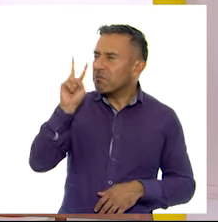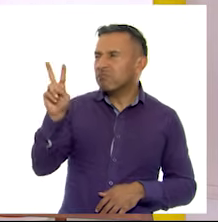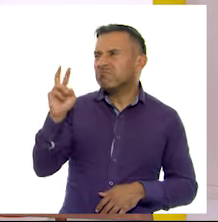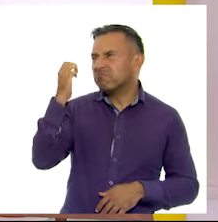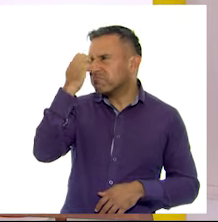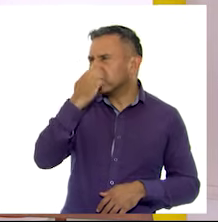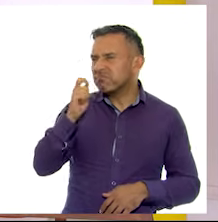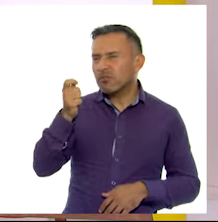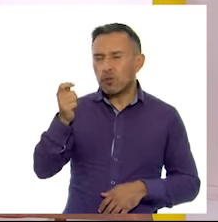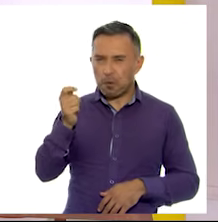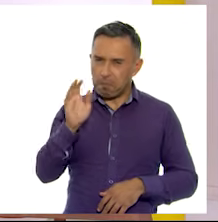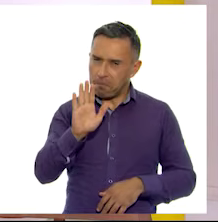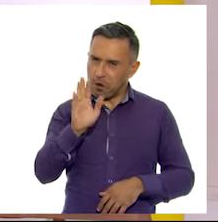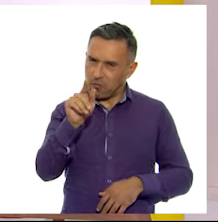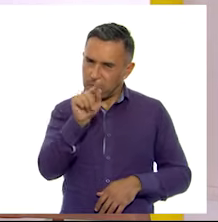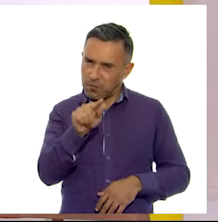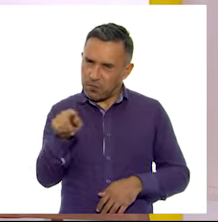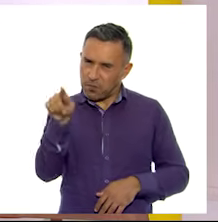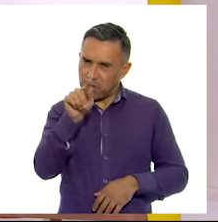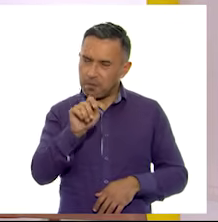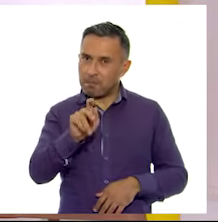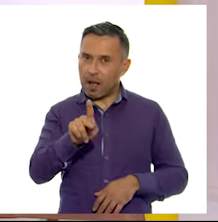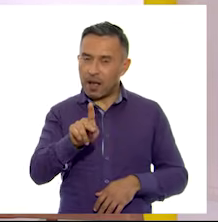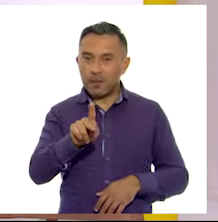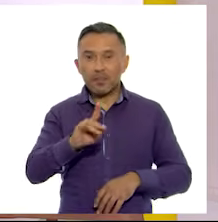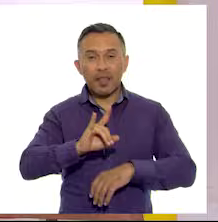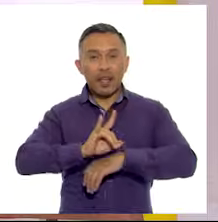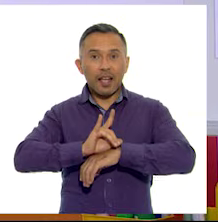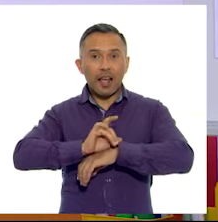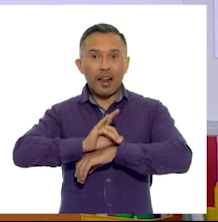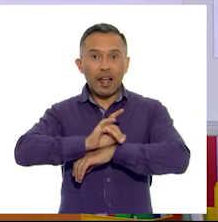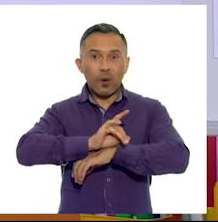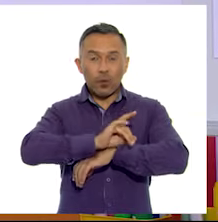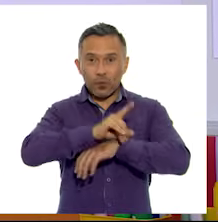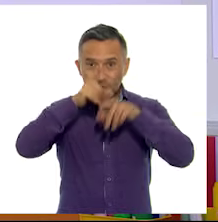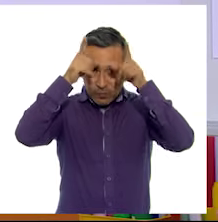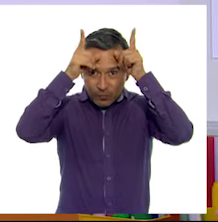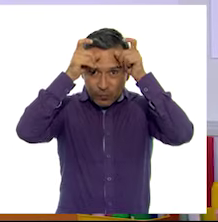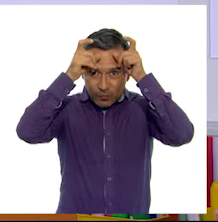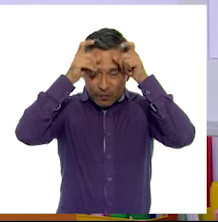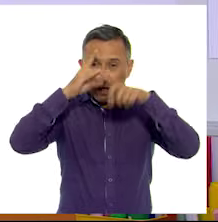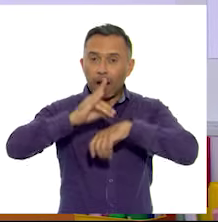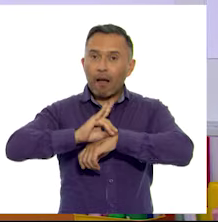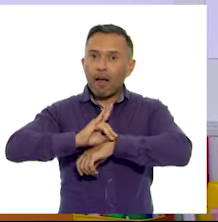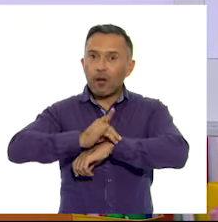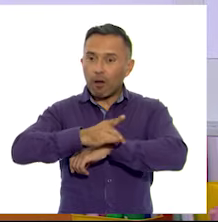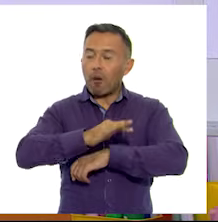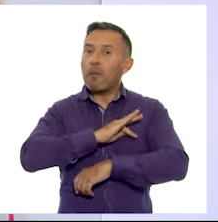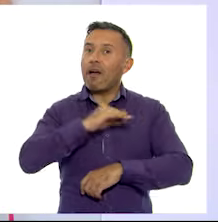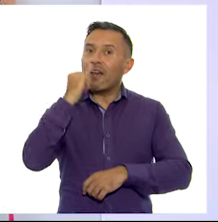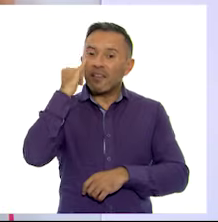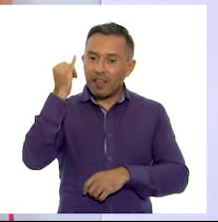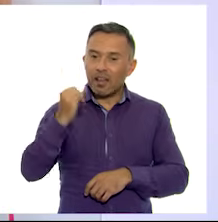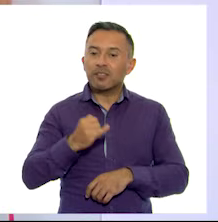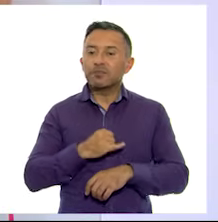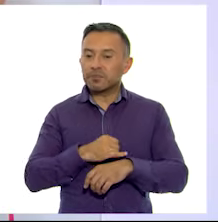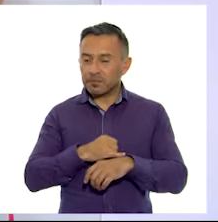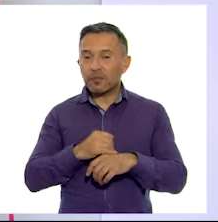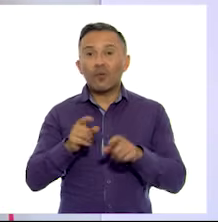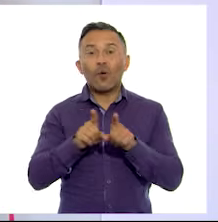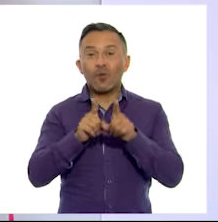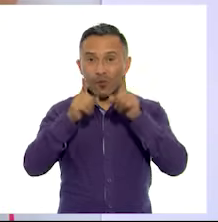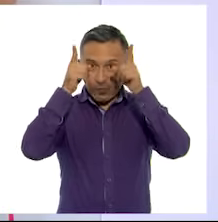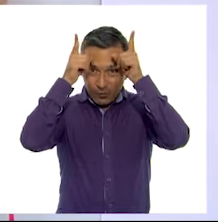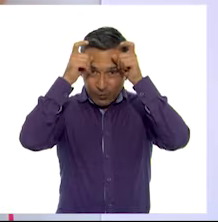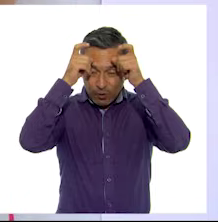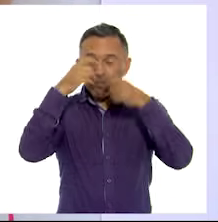forma de espiral, yo pienso que puede parecer un caracol. Ándale, un caracol. Mira, le podemos poner su cuellito y